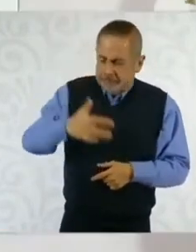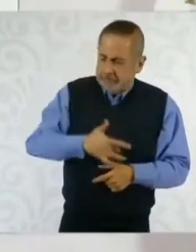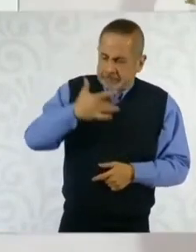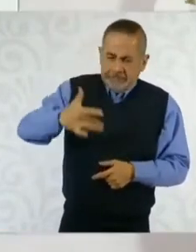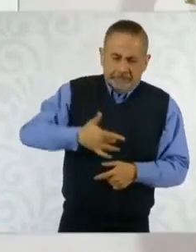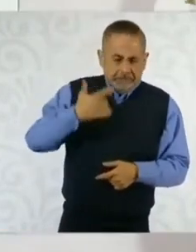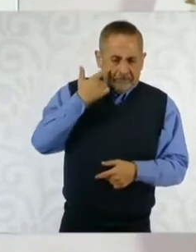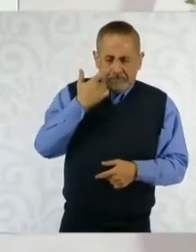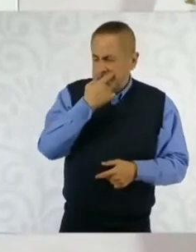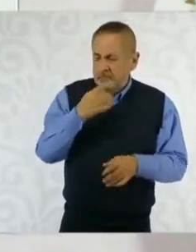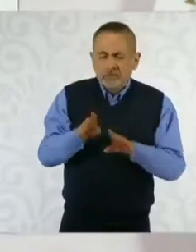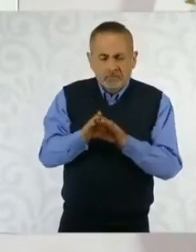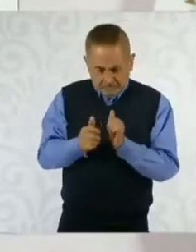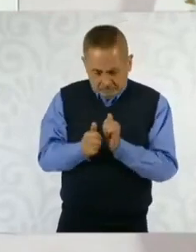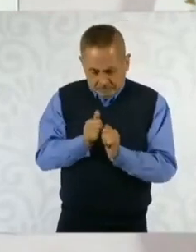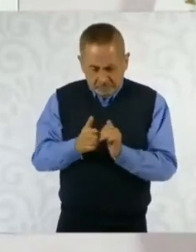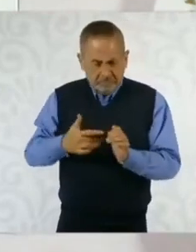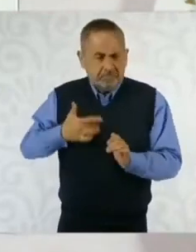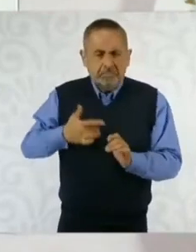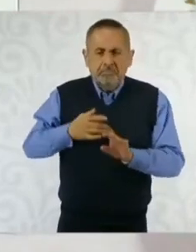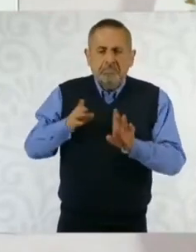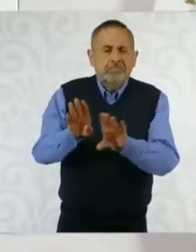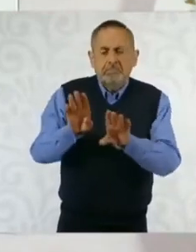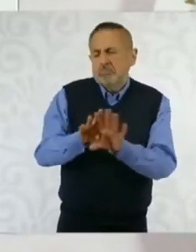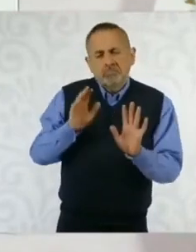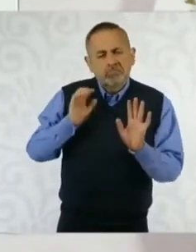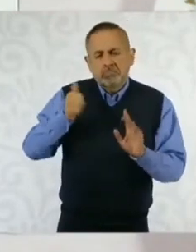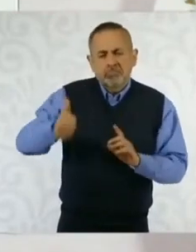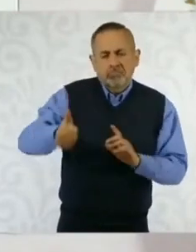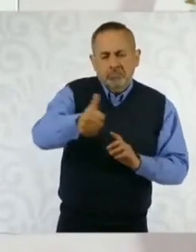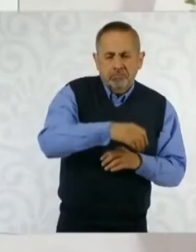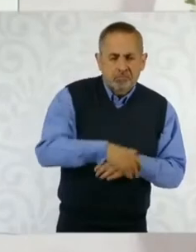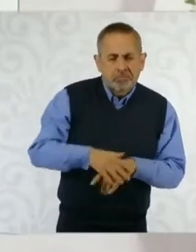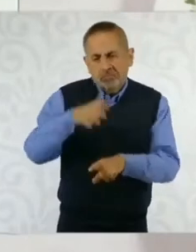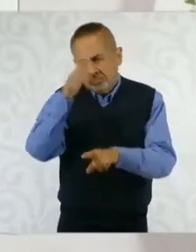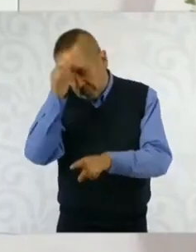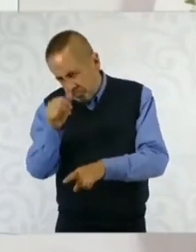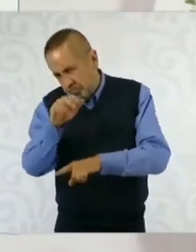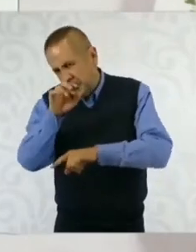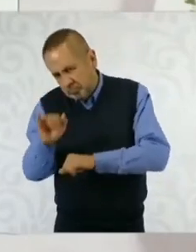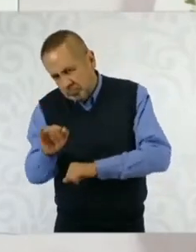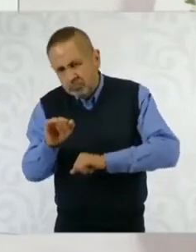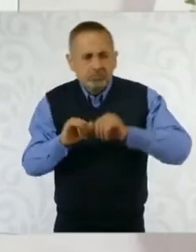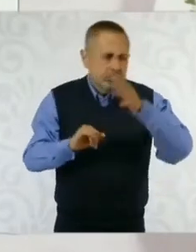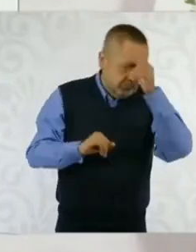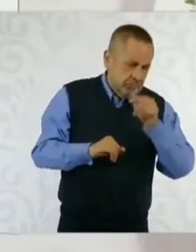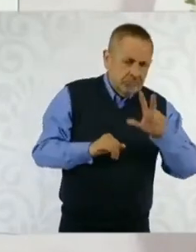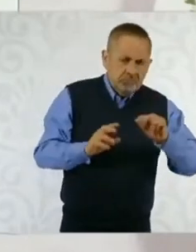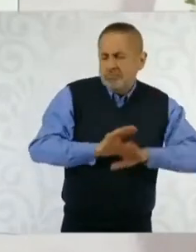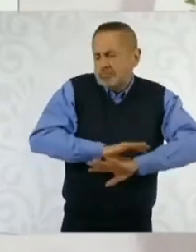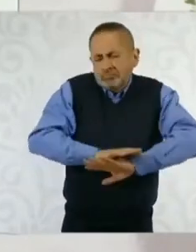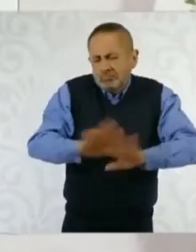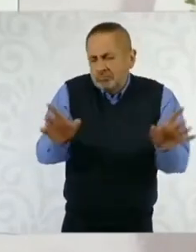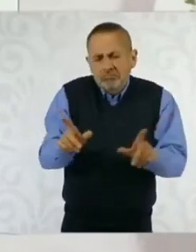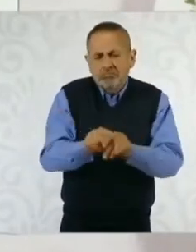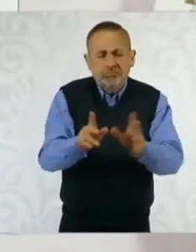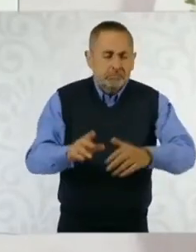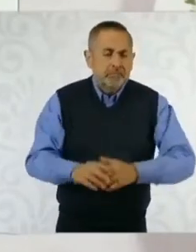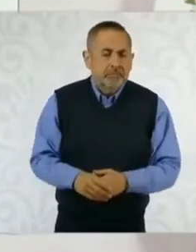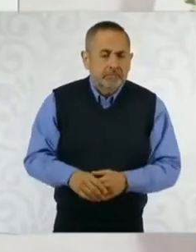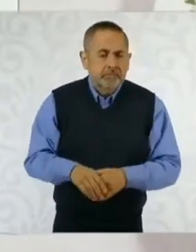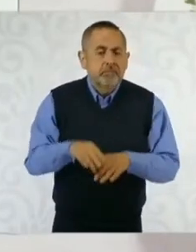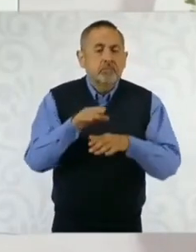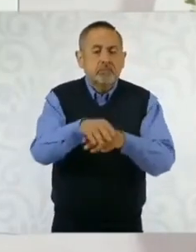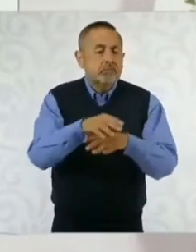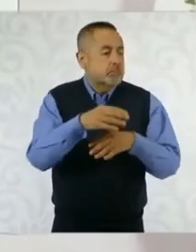gente y que se sepa pues que si están de acuerdo o no y que se participe. Y en el caso